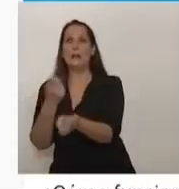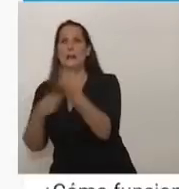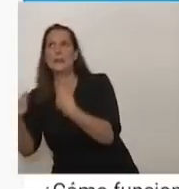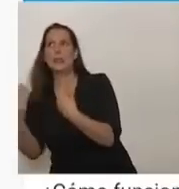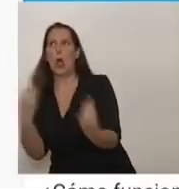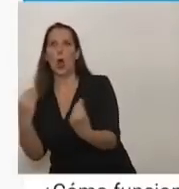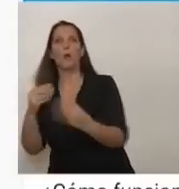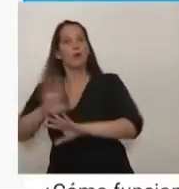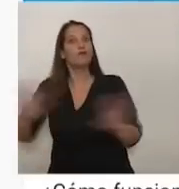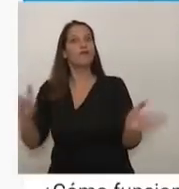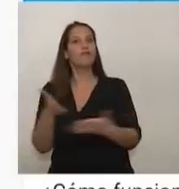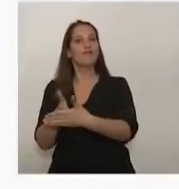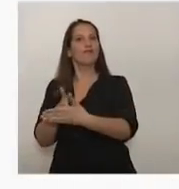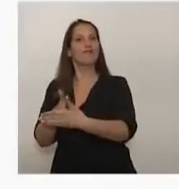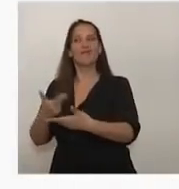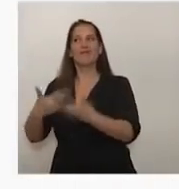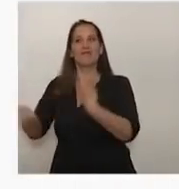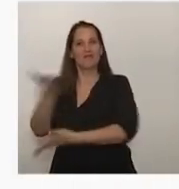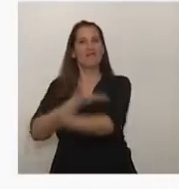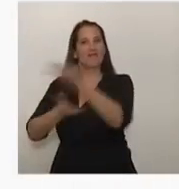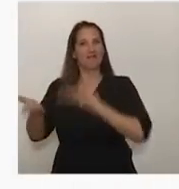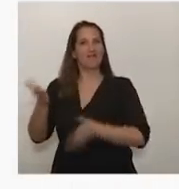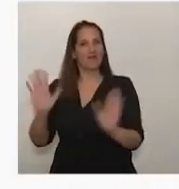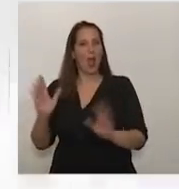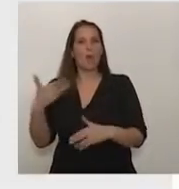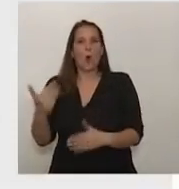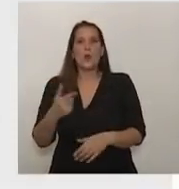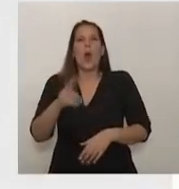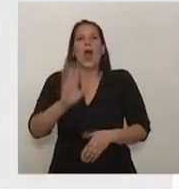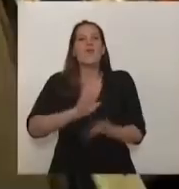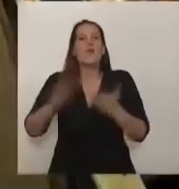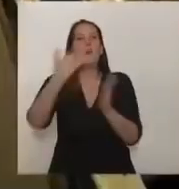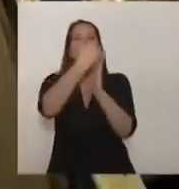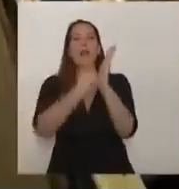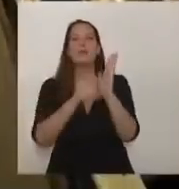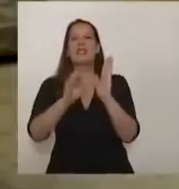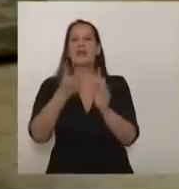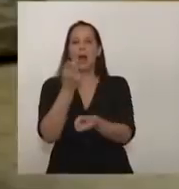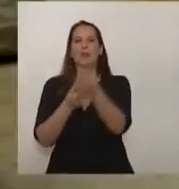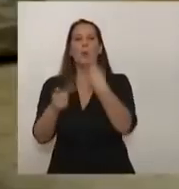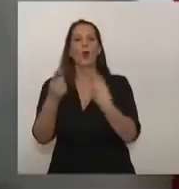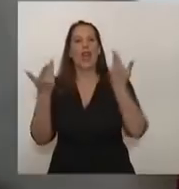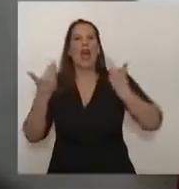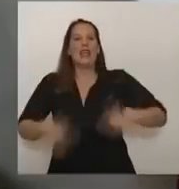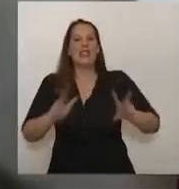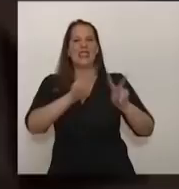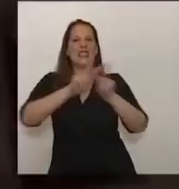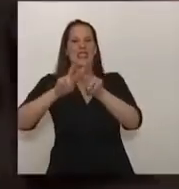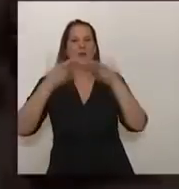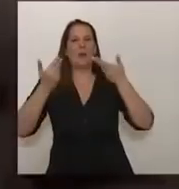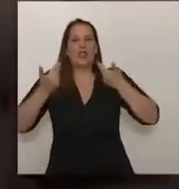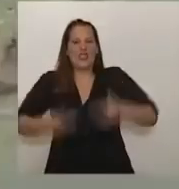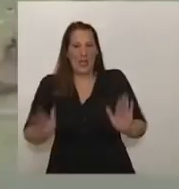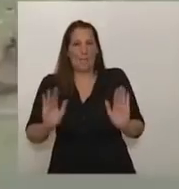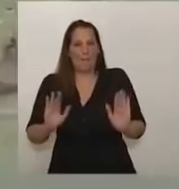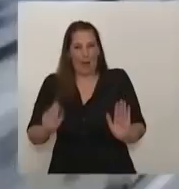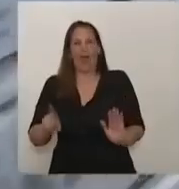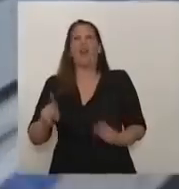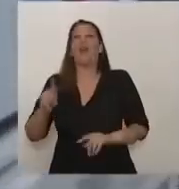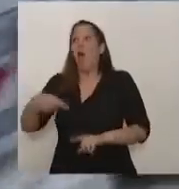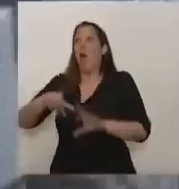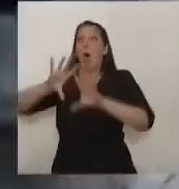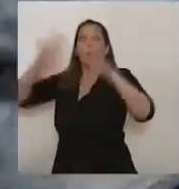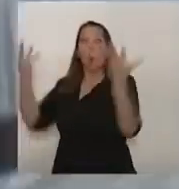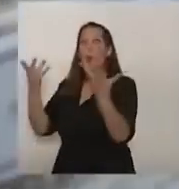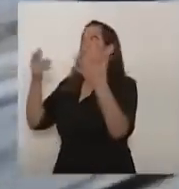única de comercio exterior. Creamos Exporta Simple. Abrimos más de 200 mercados en todo el mundo. Y